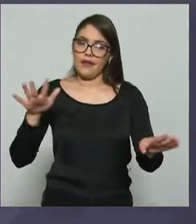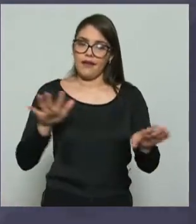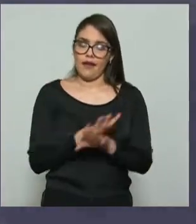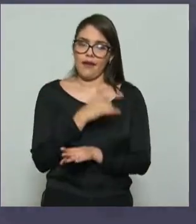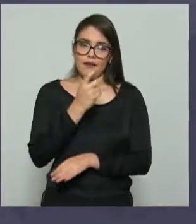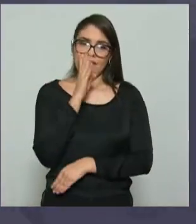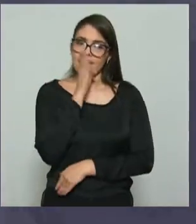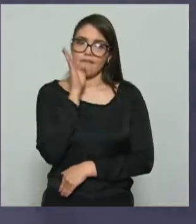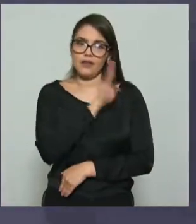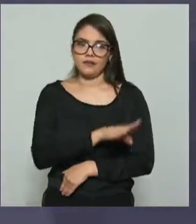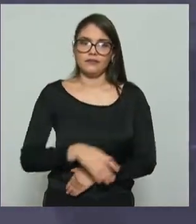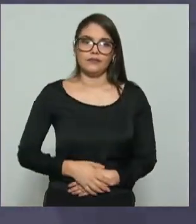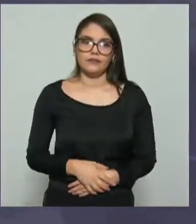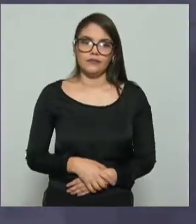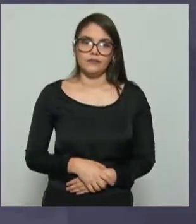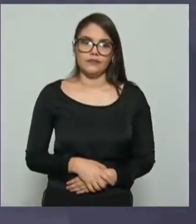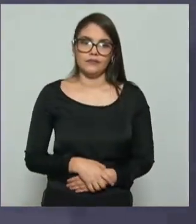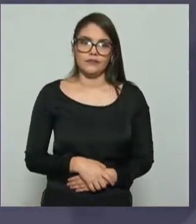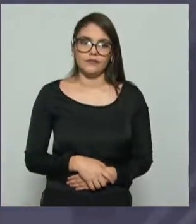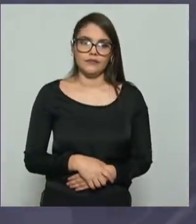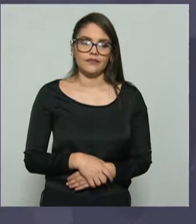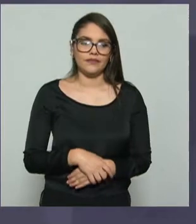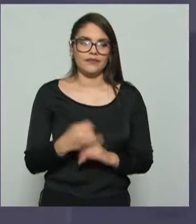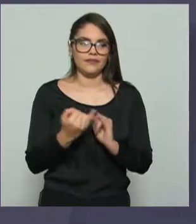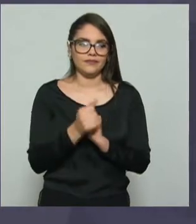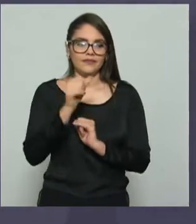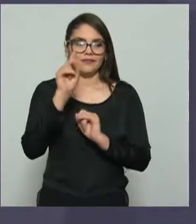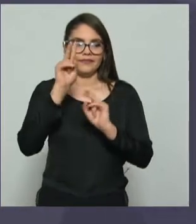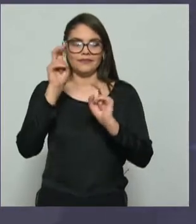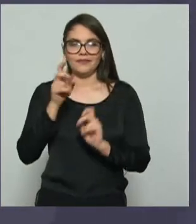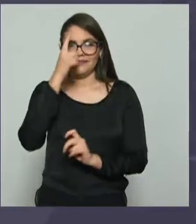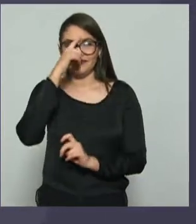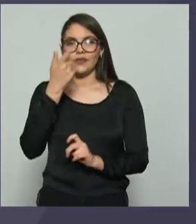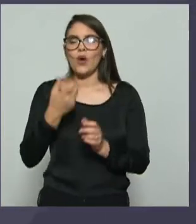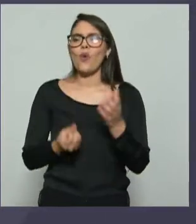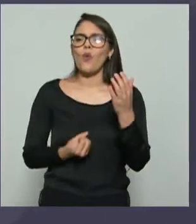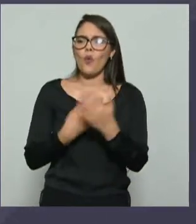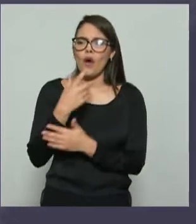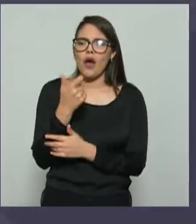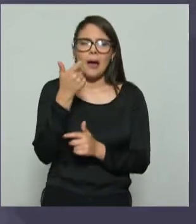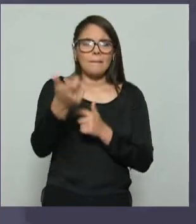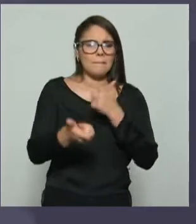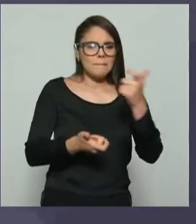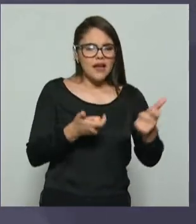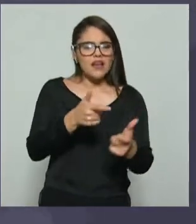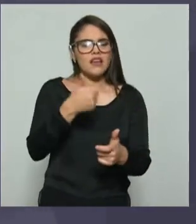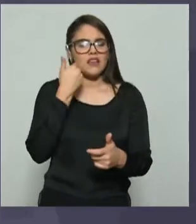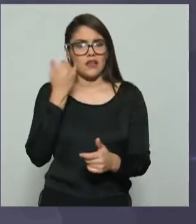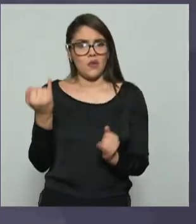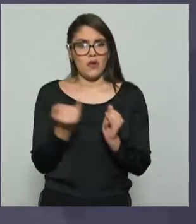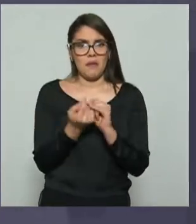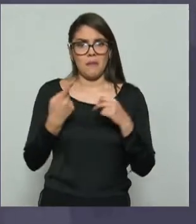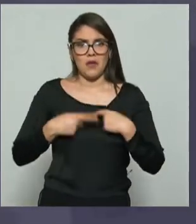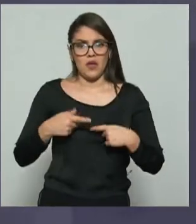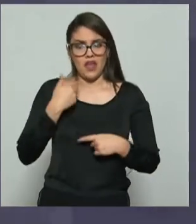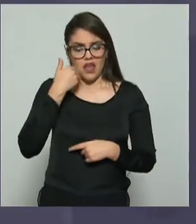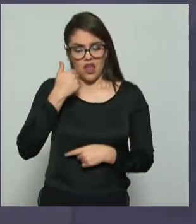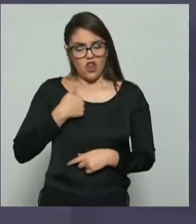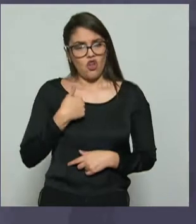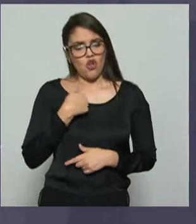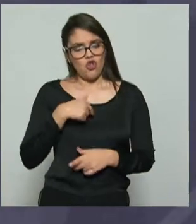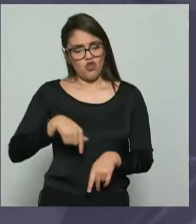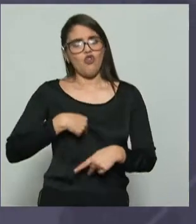situación. El tema de los precios que se pagan o la industria cómo gana, pues gana tanto por el que los vende como por quienes los compran.